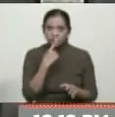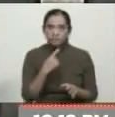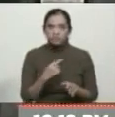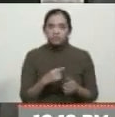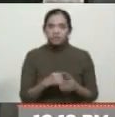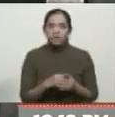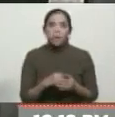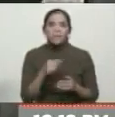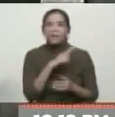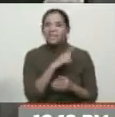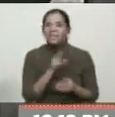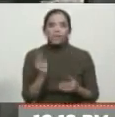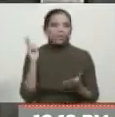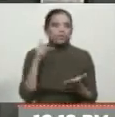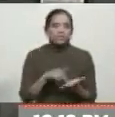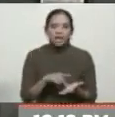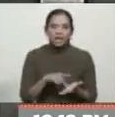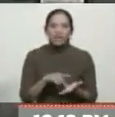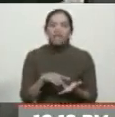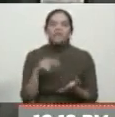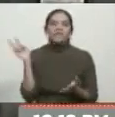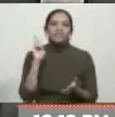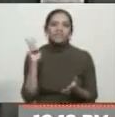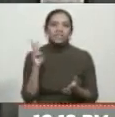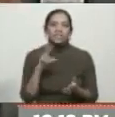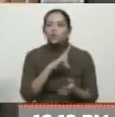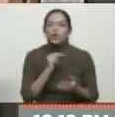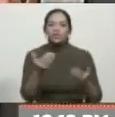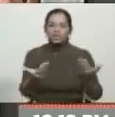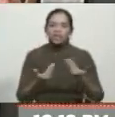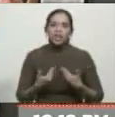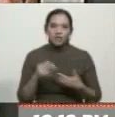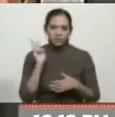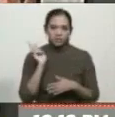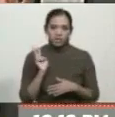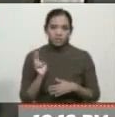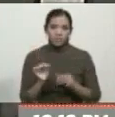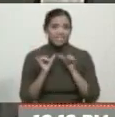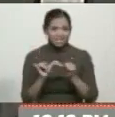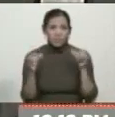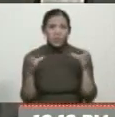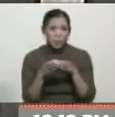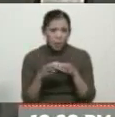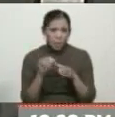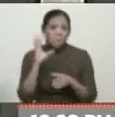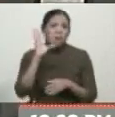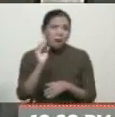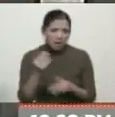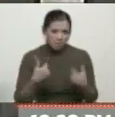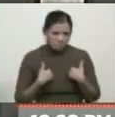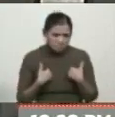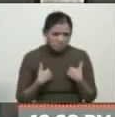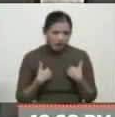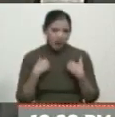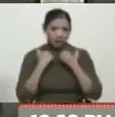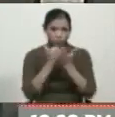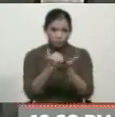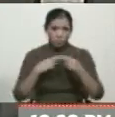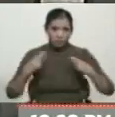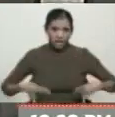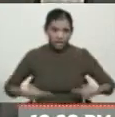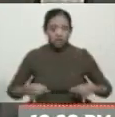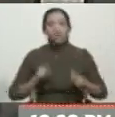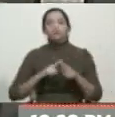entrara a Venezuela. Los containers para que no entraran a Venezuela. Ese mismo sector es el que me va a hablar de ayuda humanitaria. Por eso yo hago un